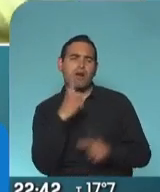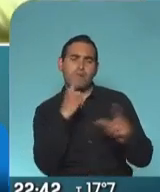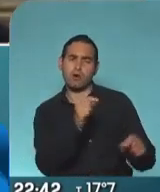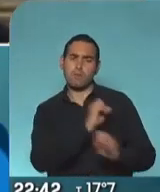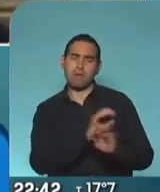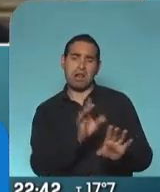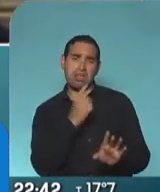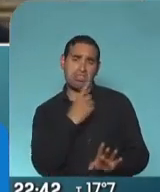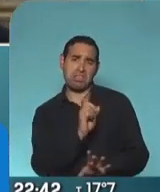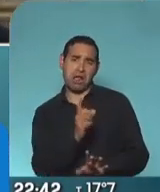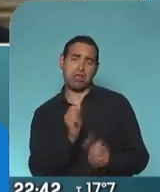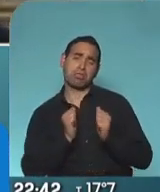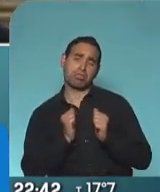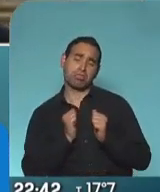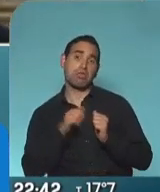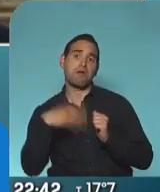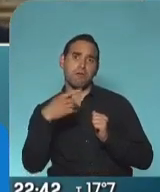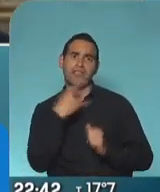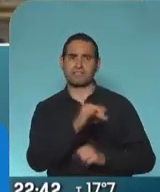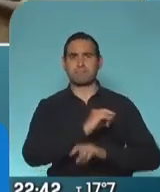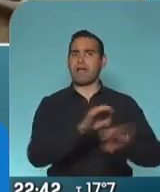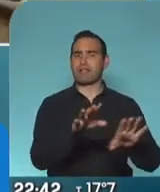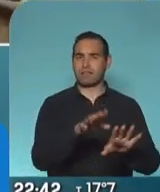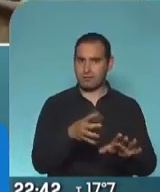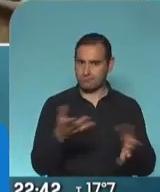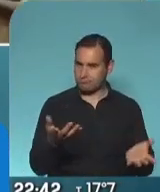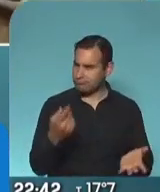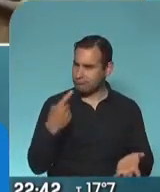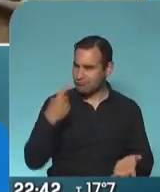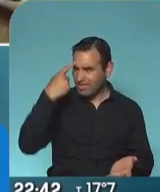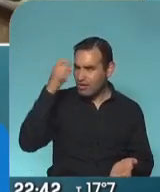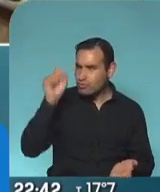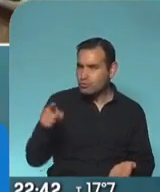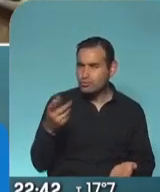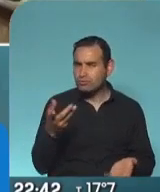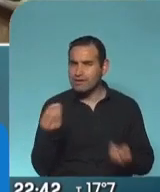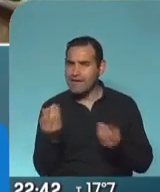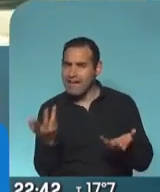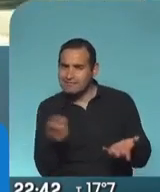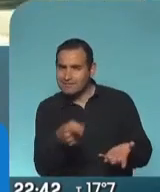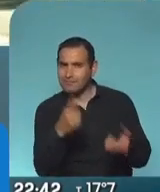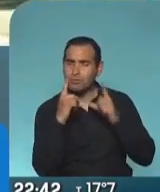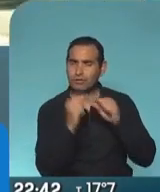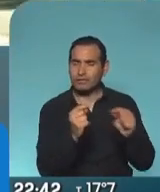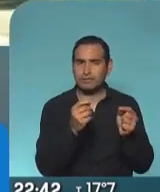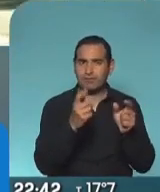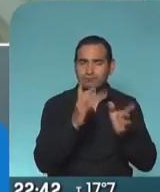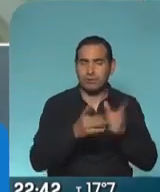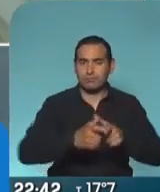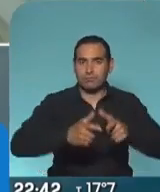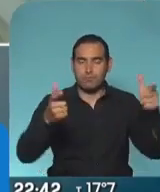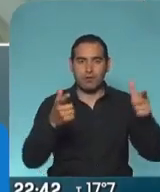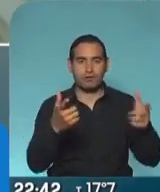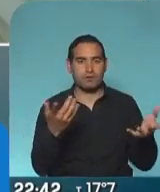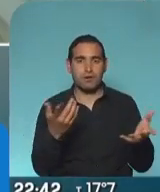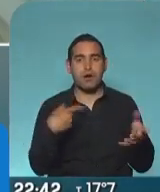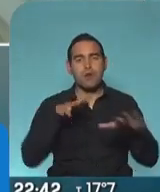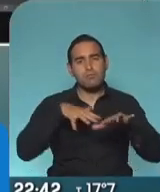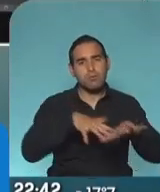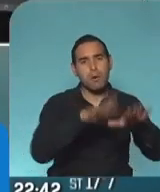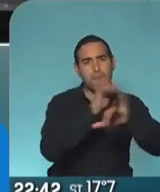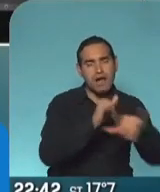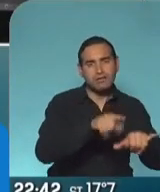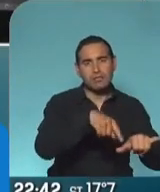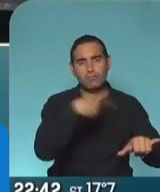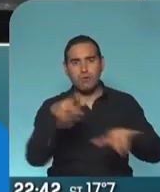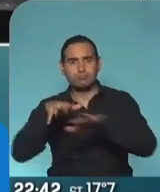muchas horas después. Se ve que no había ahí una posición muy clara sobre cómo reaccionar frente a esto que estaba pasando, que eran manifestaciones por un lado pacíficas y por el